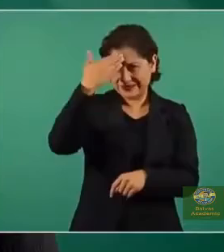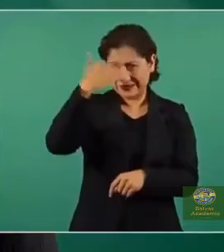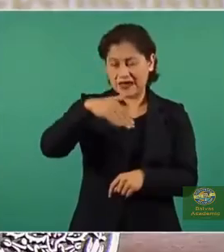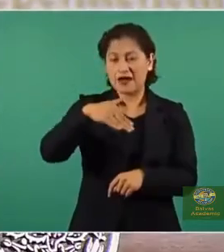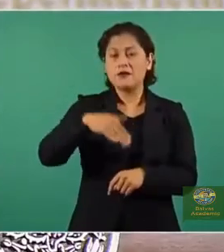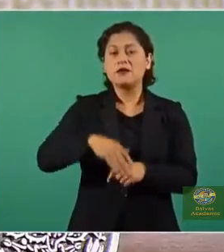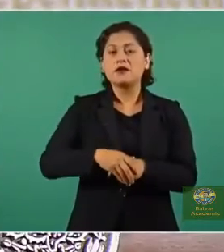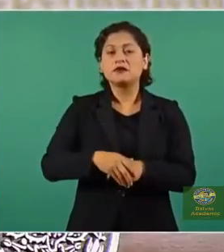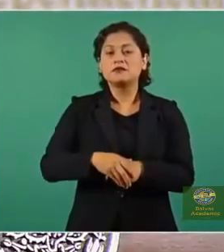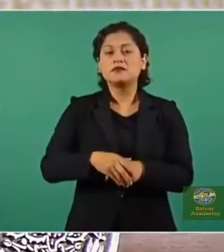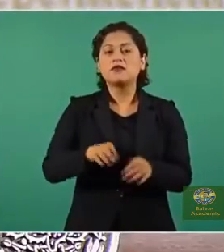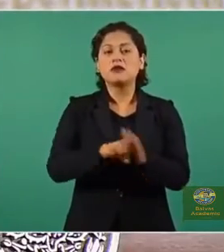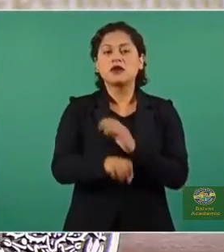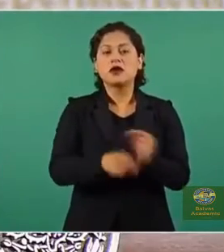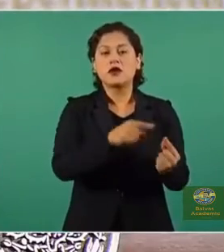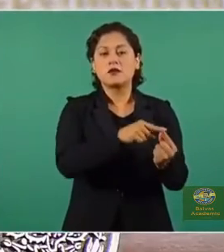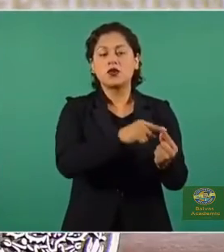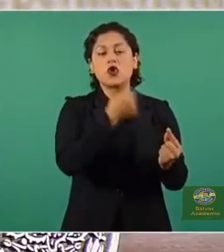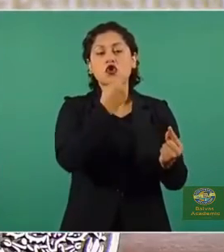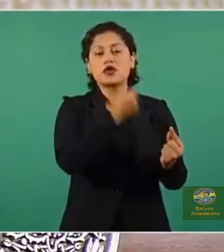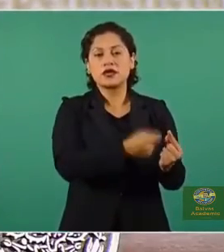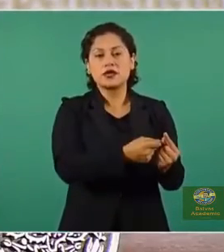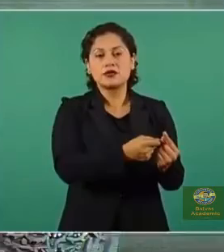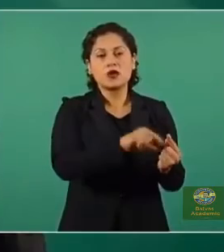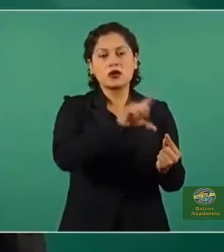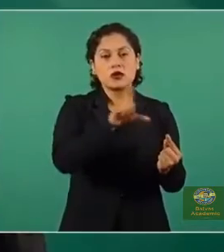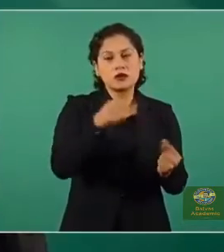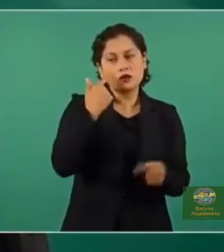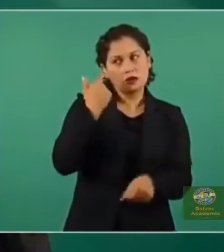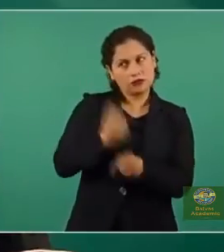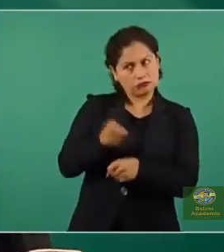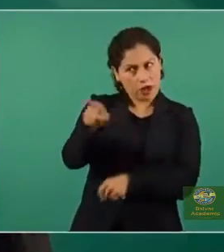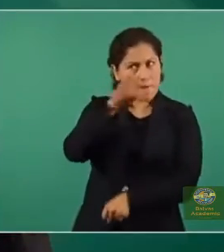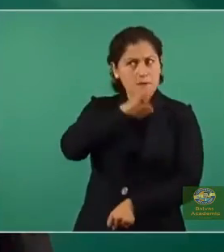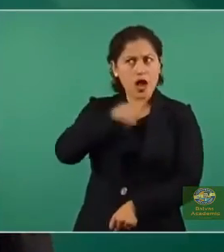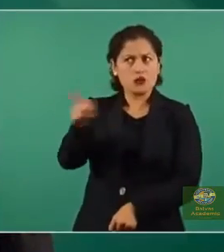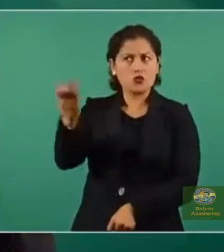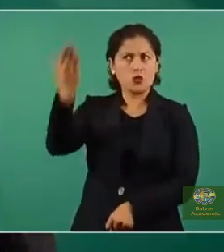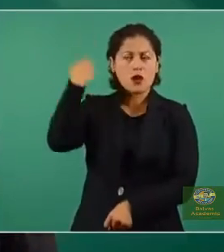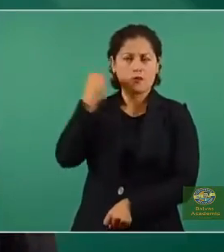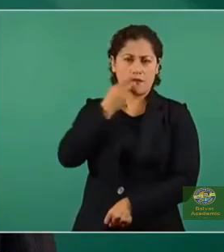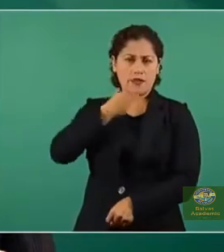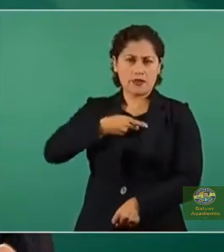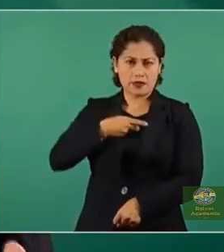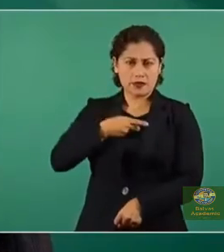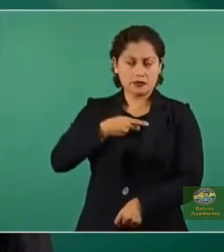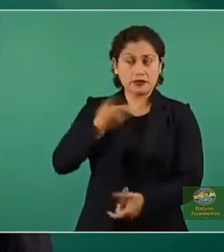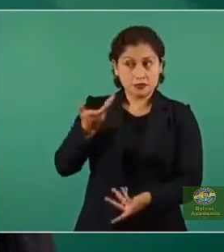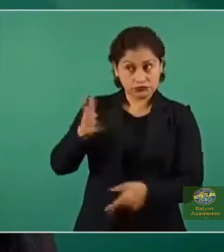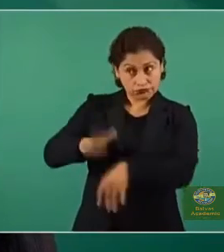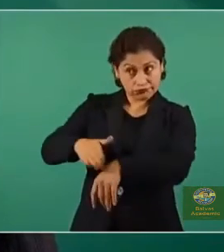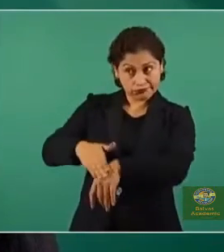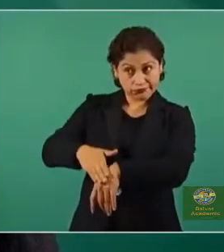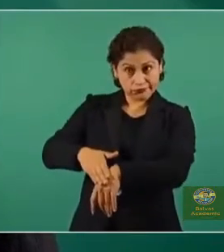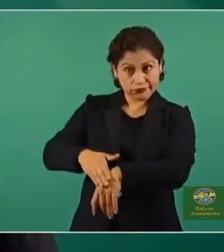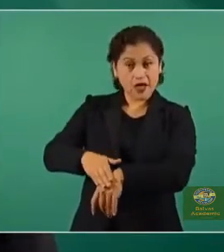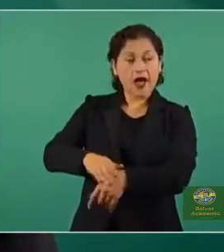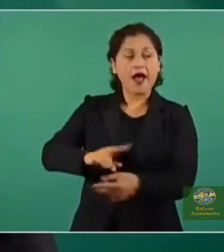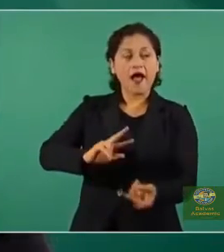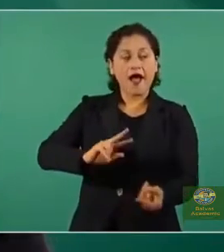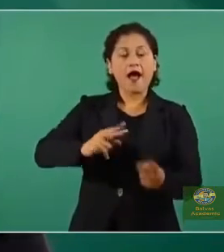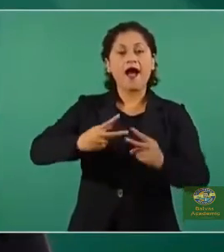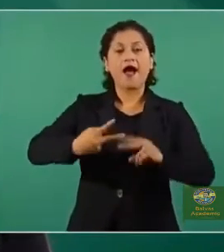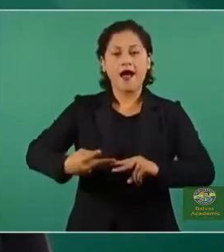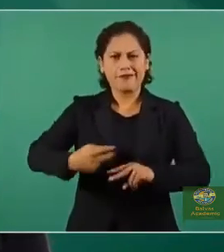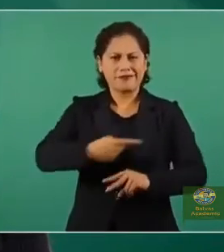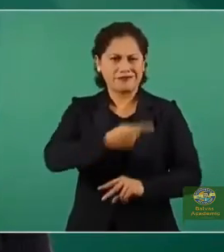señala nuestro error es el niño. Y cuando vamos en la calle y tiramos un papel, el niño nos dice, mamá, no tire ese papel o no tires la basura. Pero si